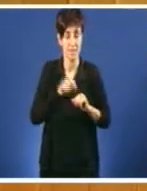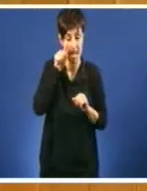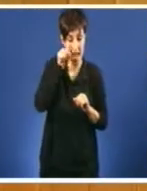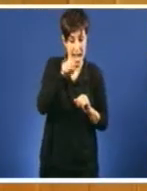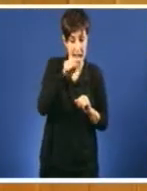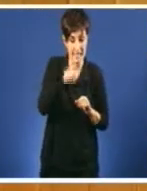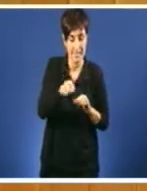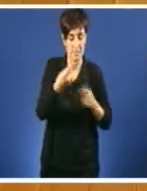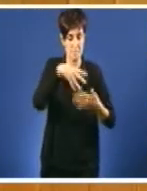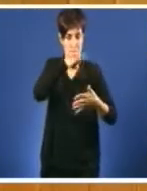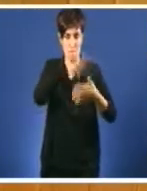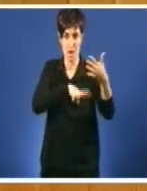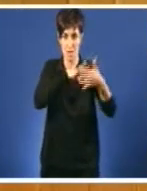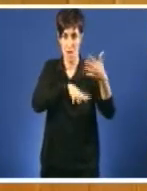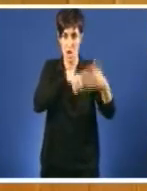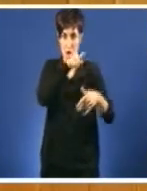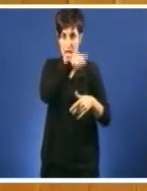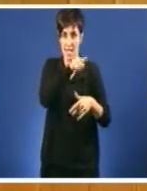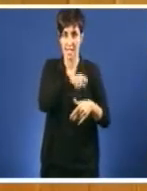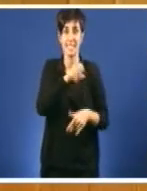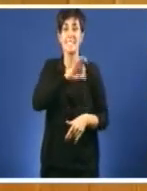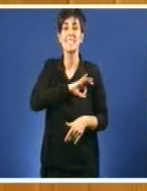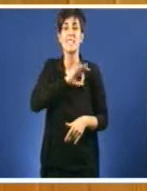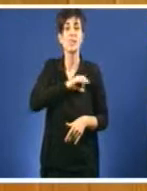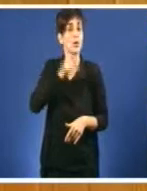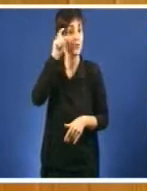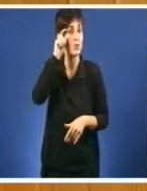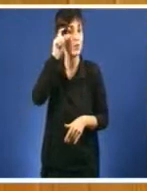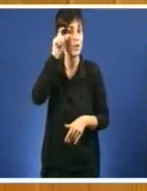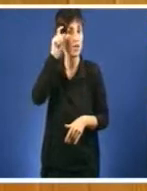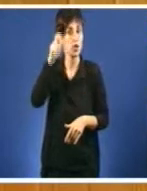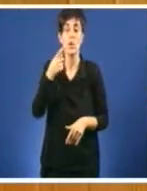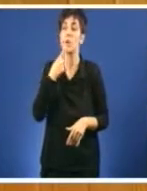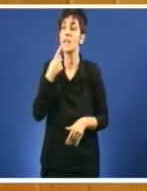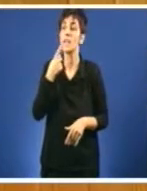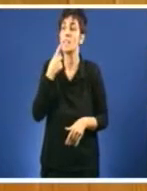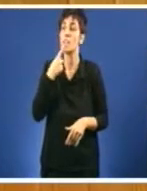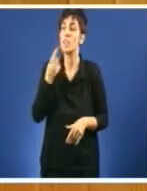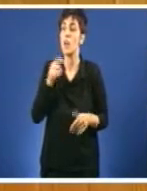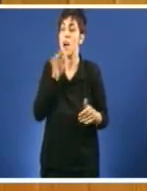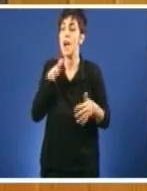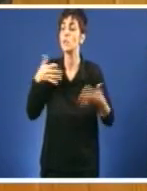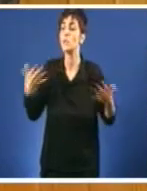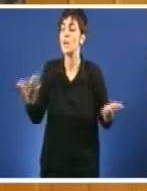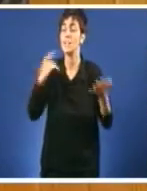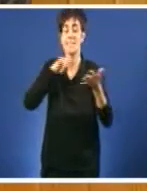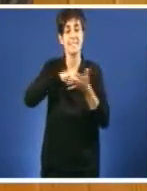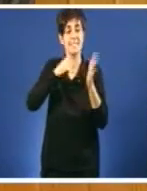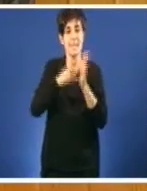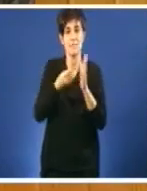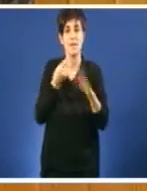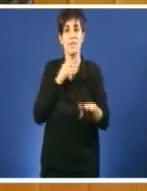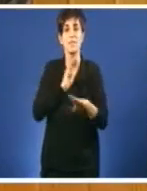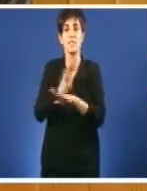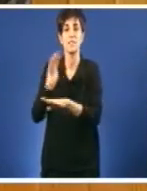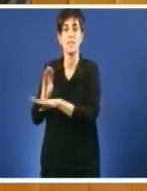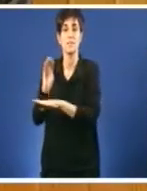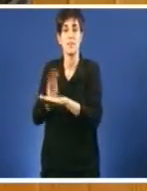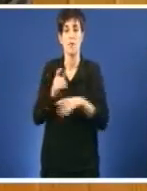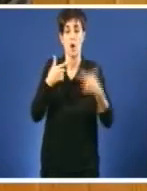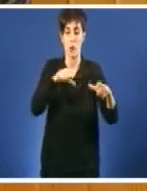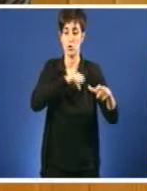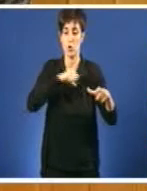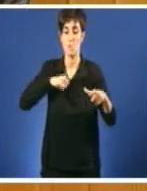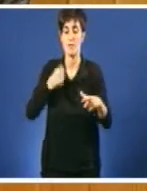en Cataluña, o señor Feijóo dixo que co actual sistema de financiamento hai 4 autonomías que gañaron. Segundo